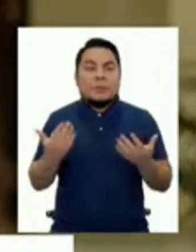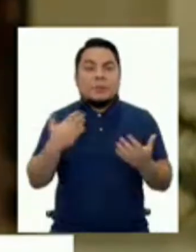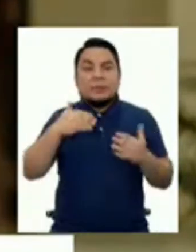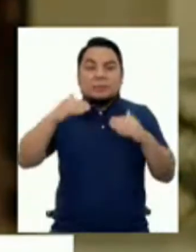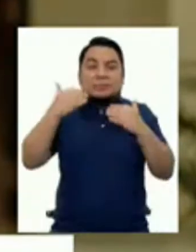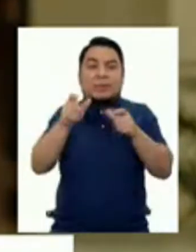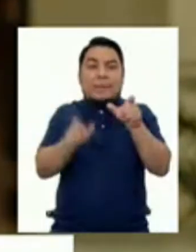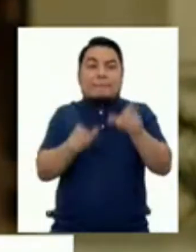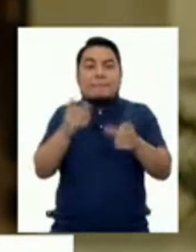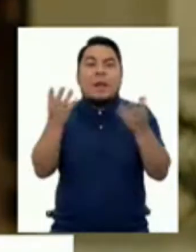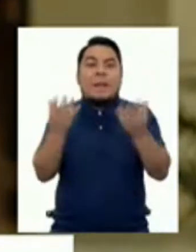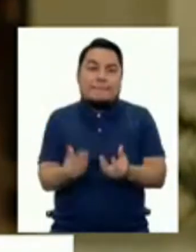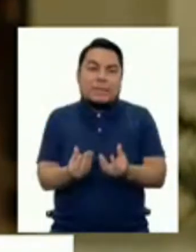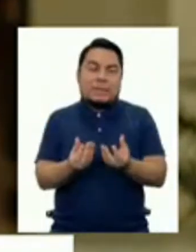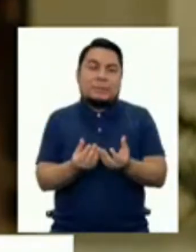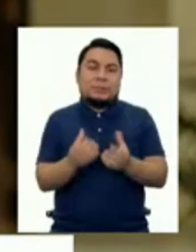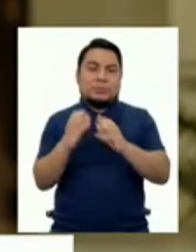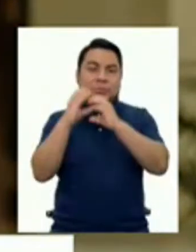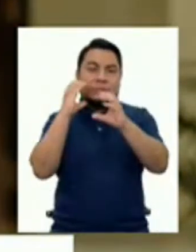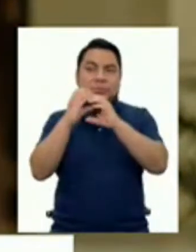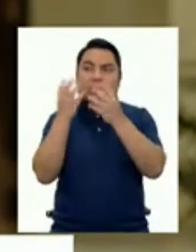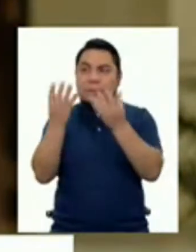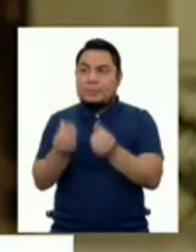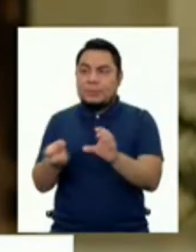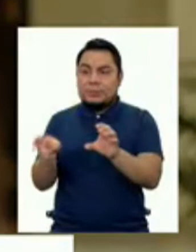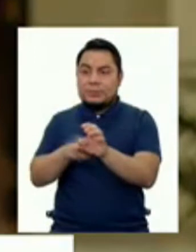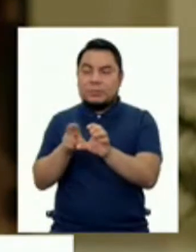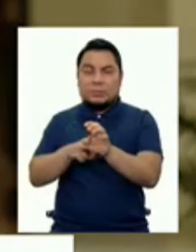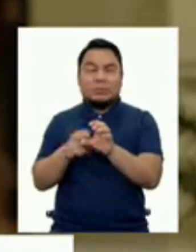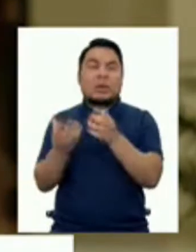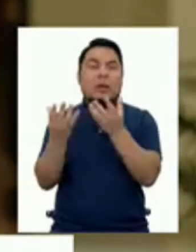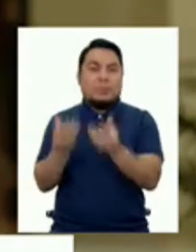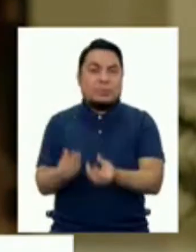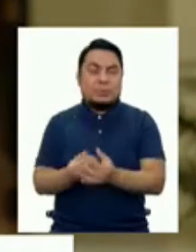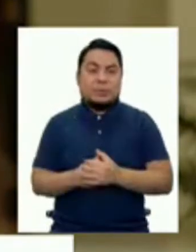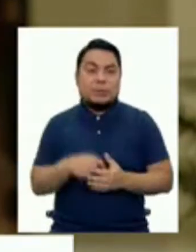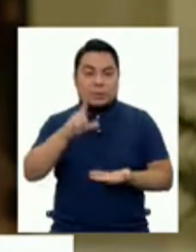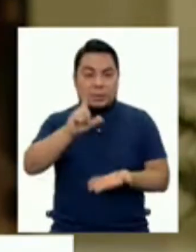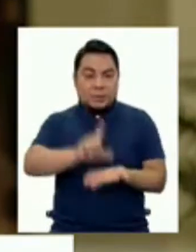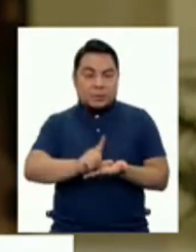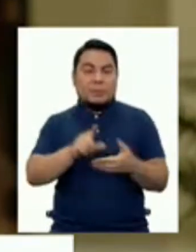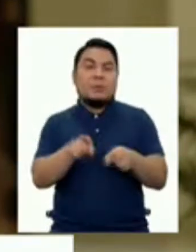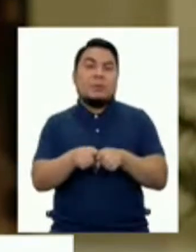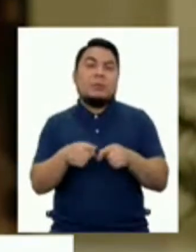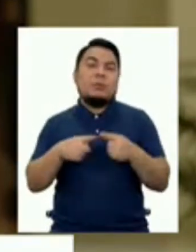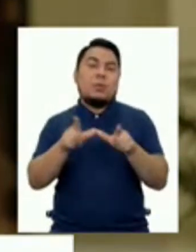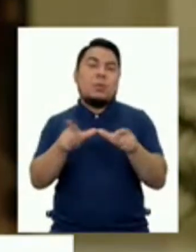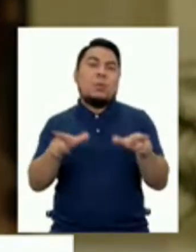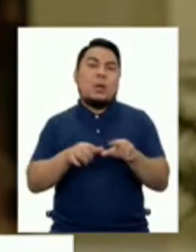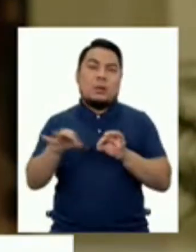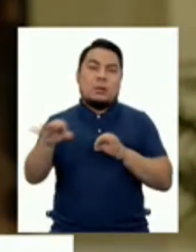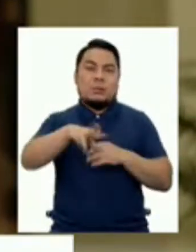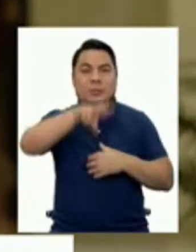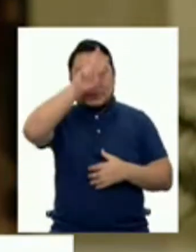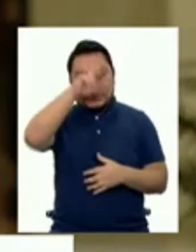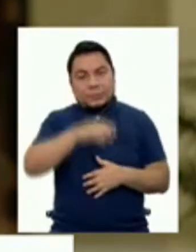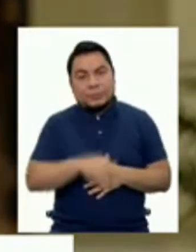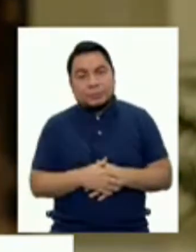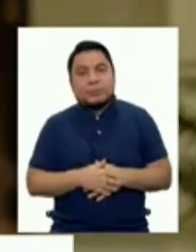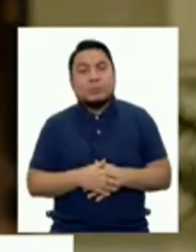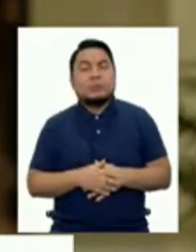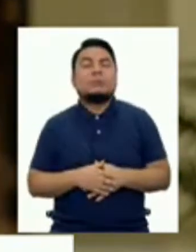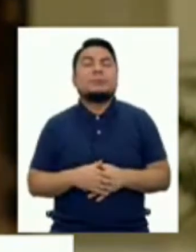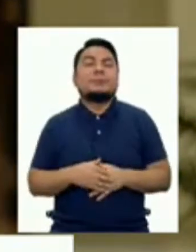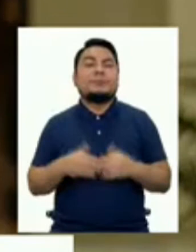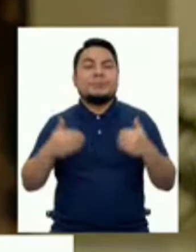limitar el aforo de los buses de transporte urbano en Lima y en las principales ciudades del Perú. Tenemos que